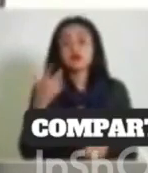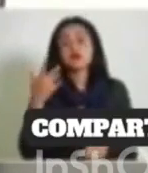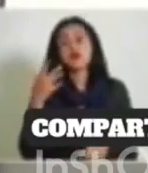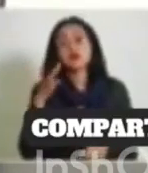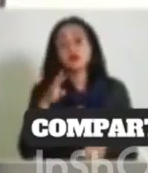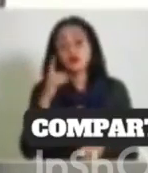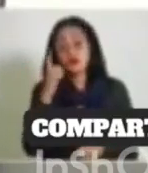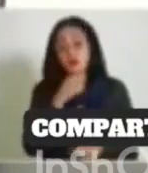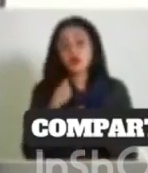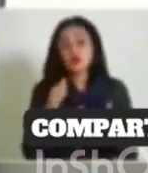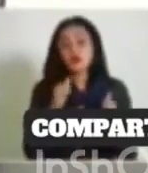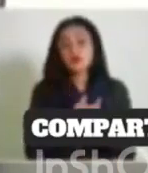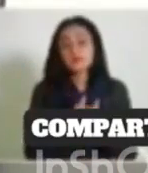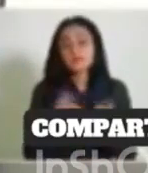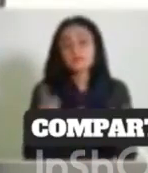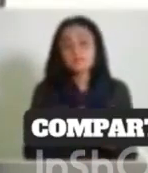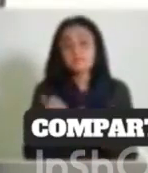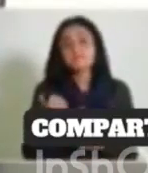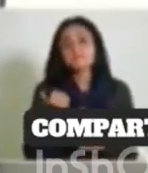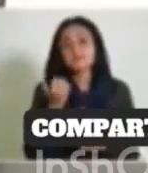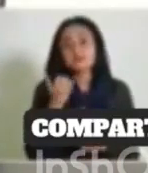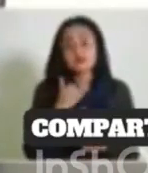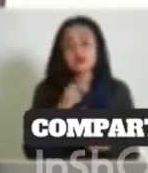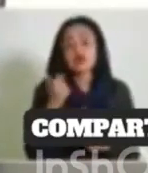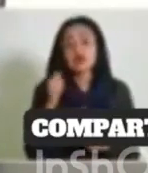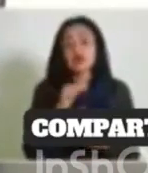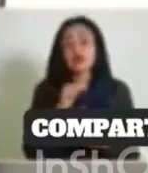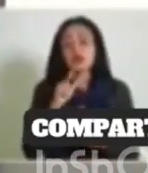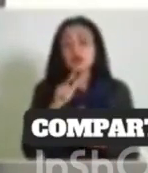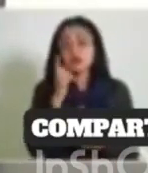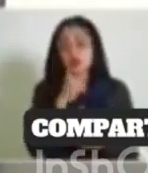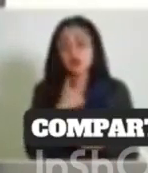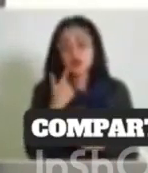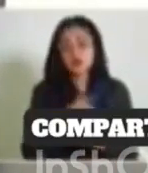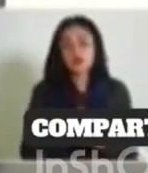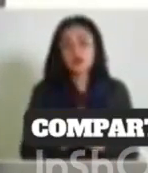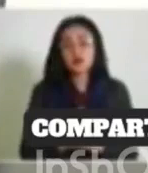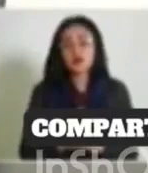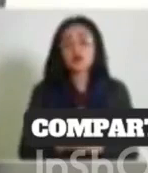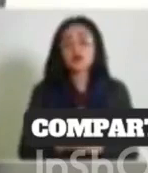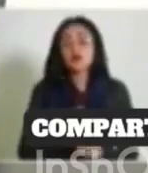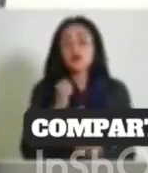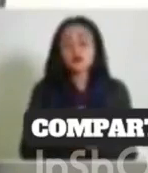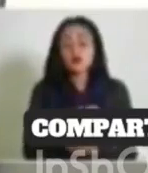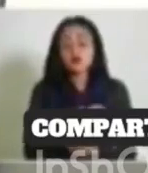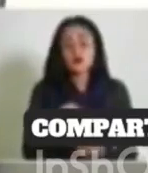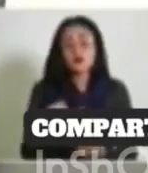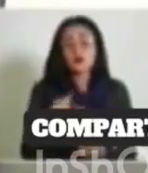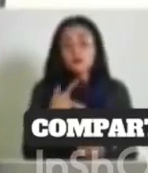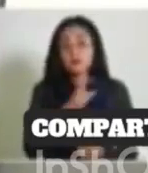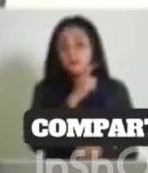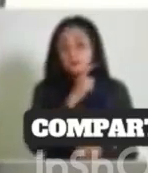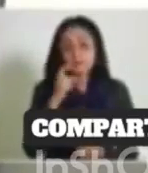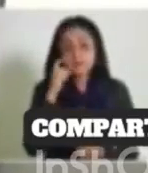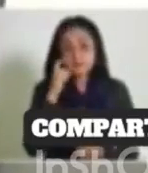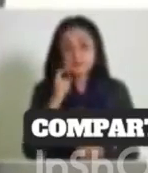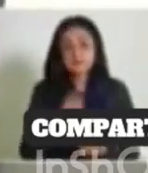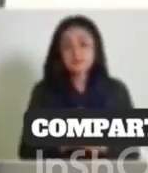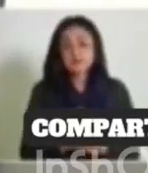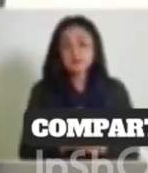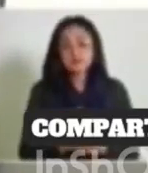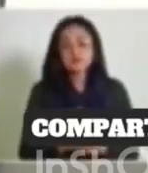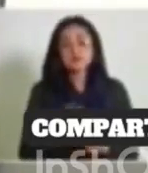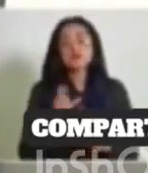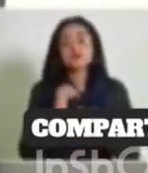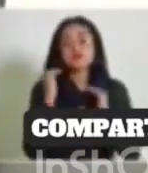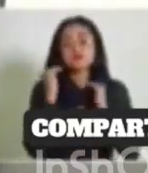19 horas, con la suspensión de venta de bebidas alcohólicas a las 18 horas. El uso obligatorio de cubrebocas durante la sobremesa.